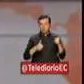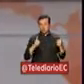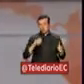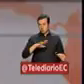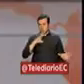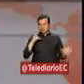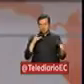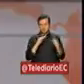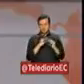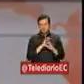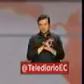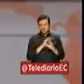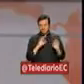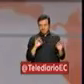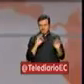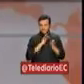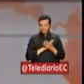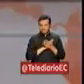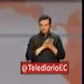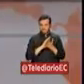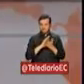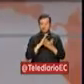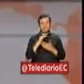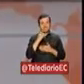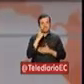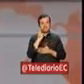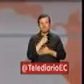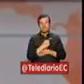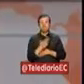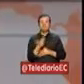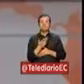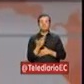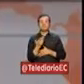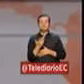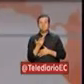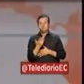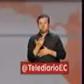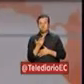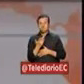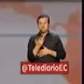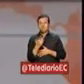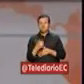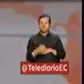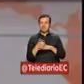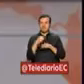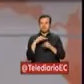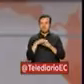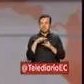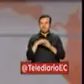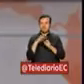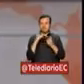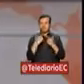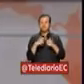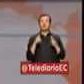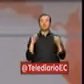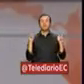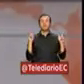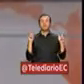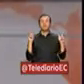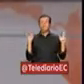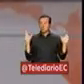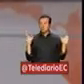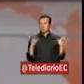absolutamente limpias, absolutamente transparentes, con una tribunal electoral que esté libre de toda